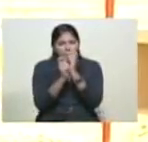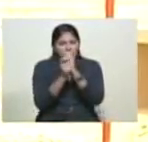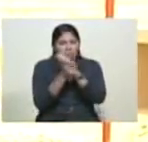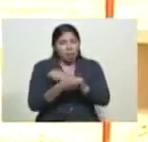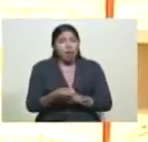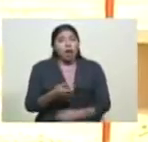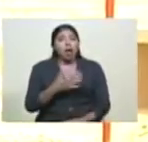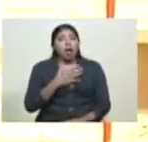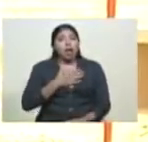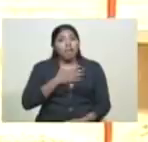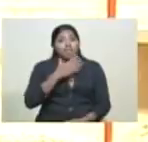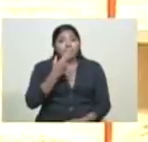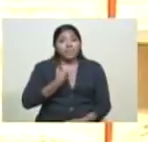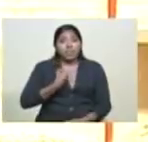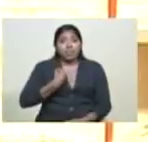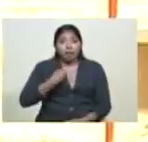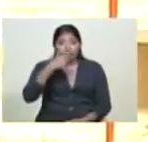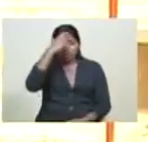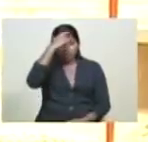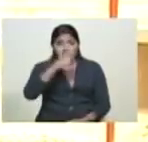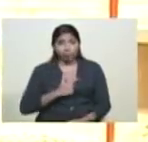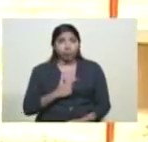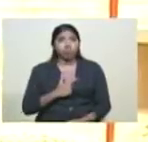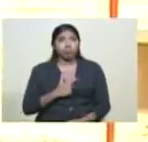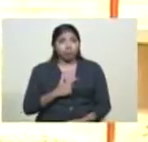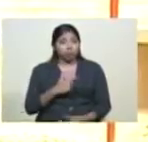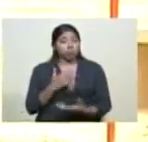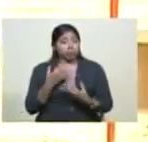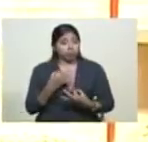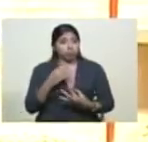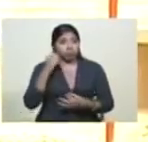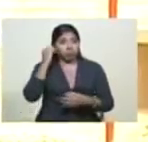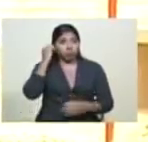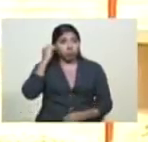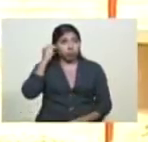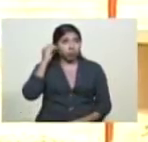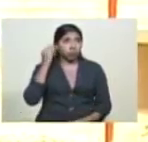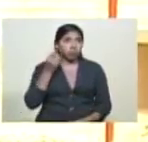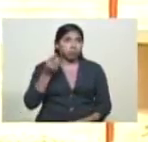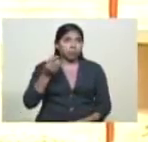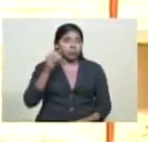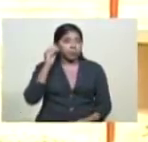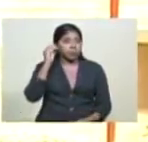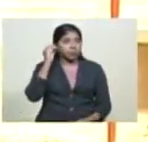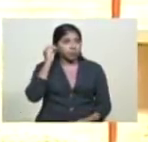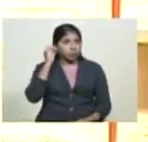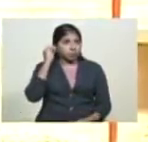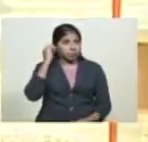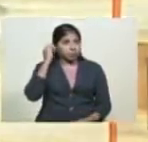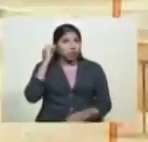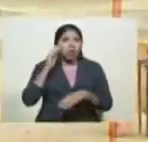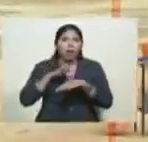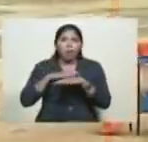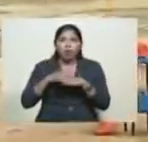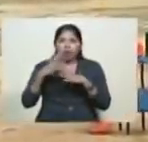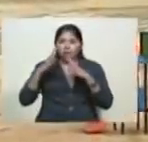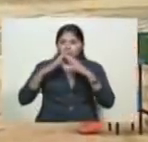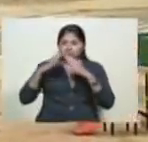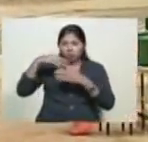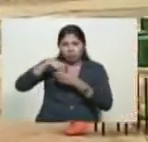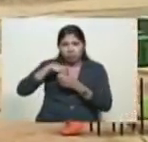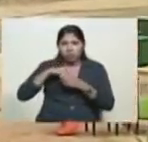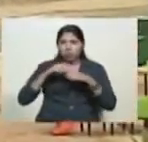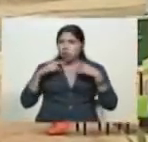gente. La cambia de todas, porque le permite una nueva vida, en un nuevo hogar, en un nuevo